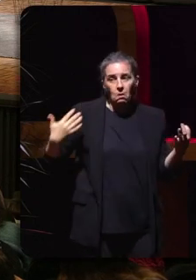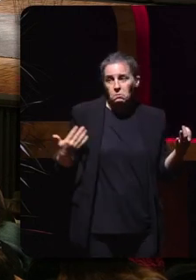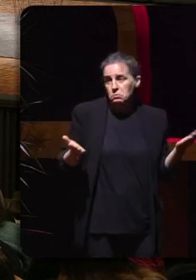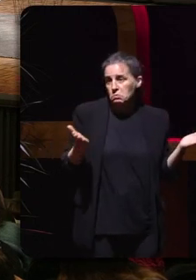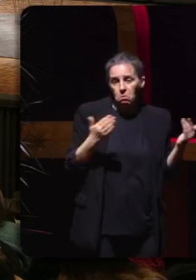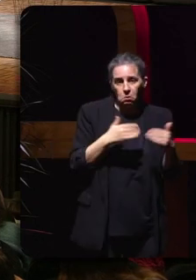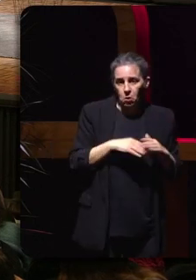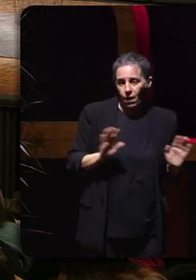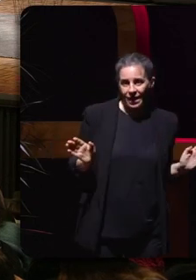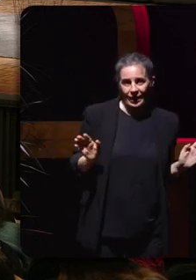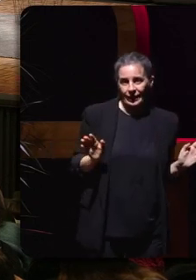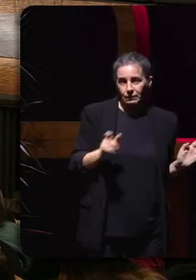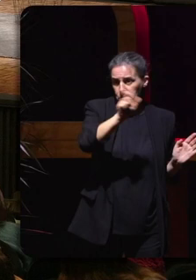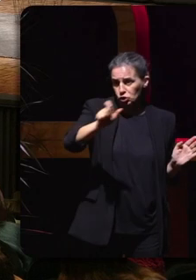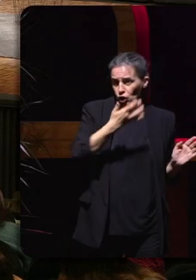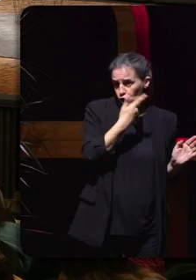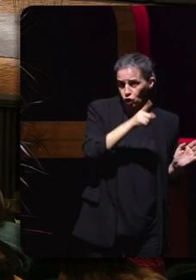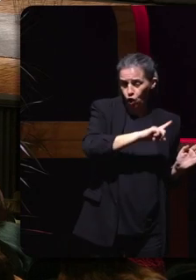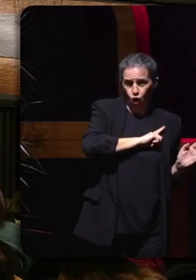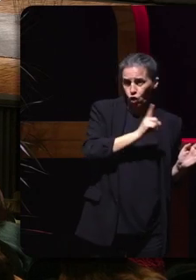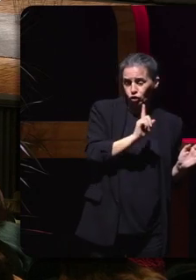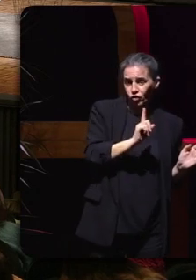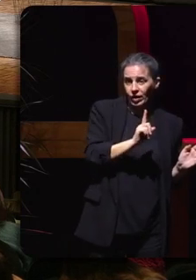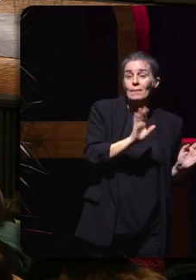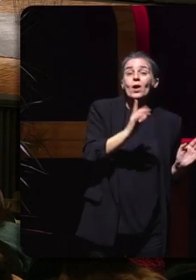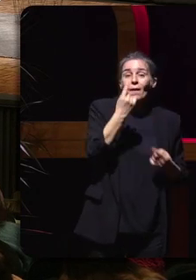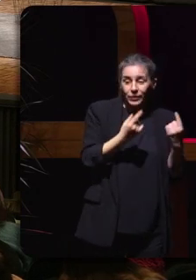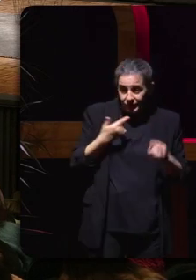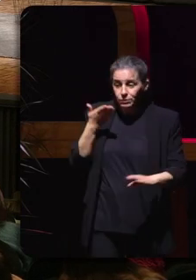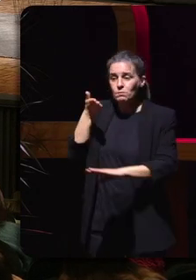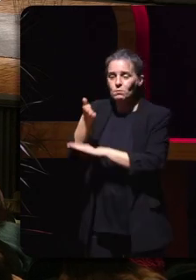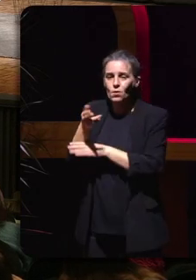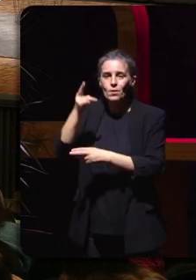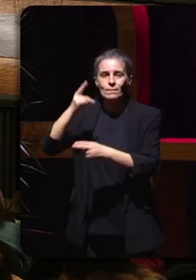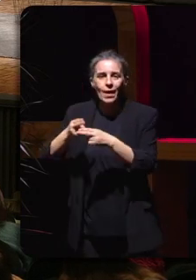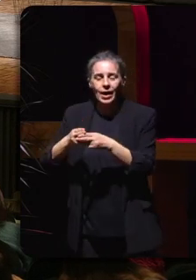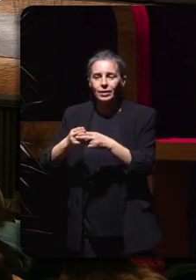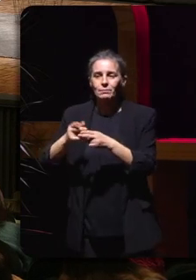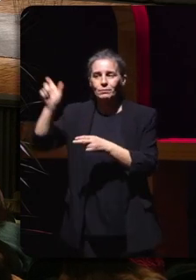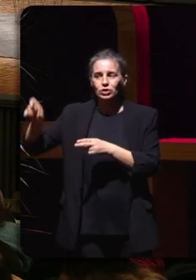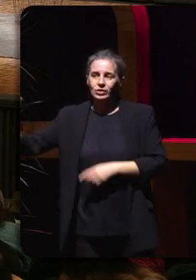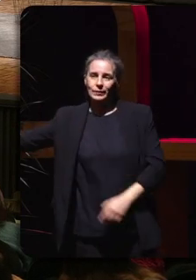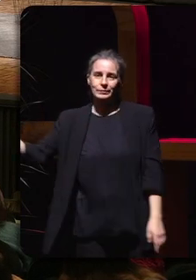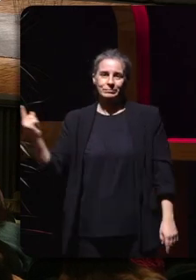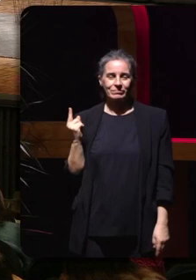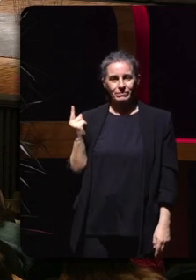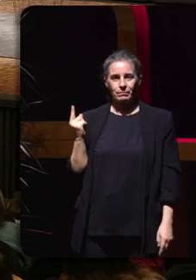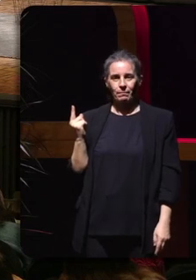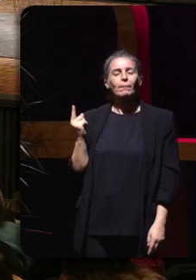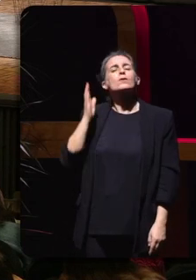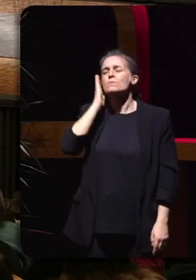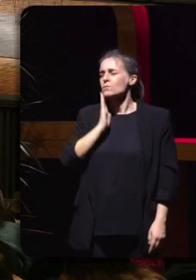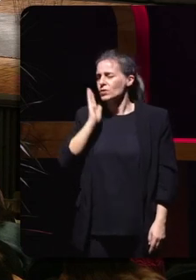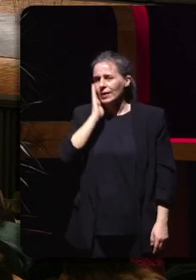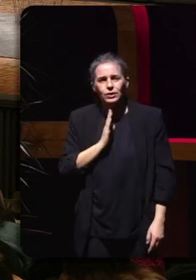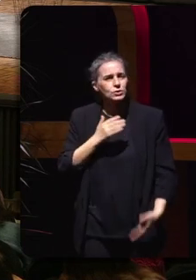no nos conoce nadie y sí que me pasa a veces en bares y tal se me acerca alguien y todo el mundo es muy cariñoso